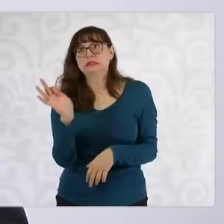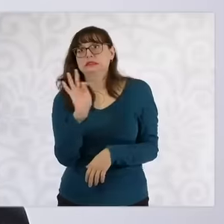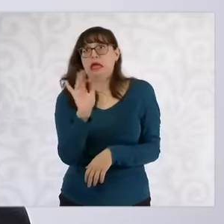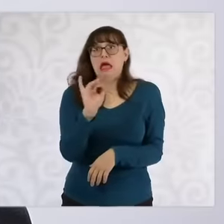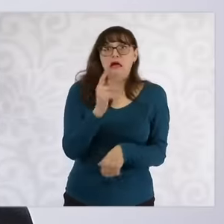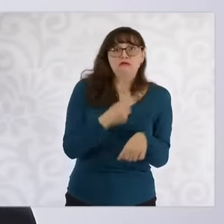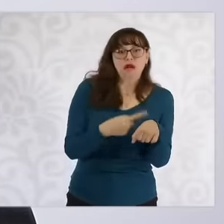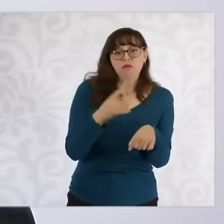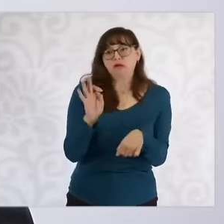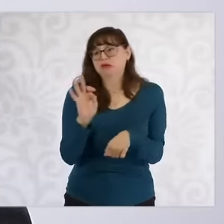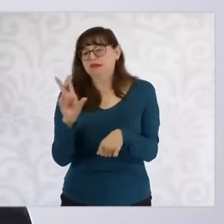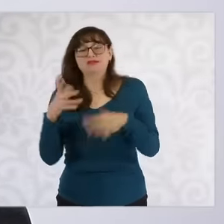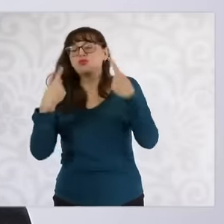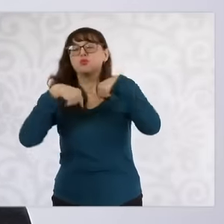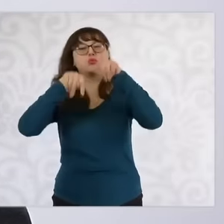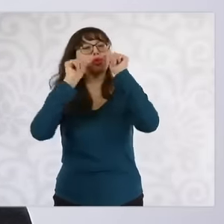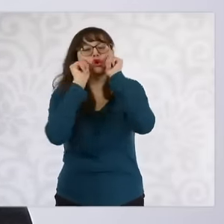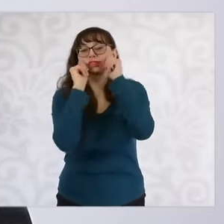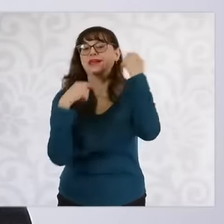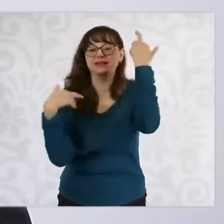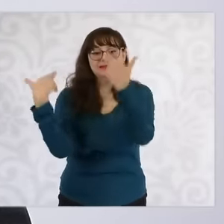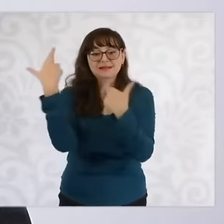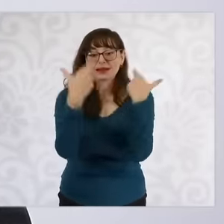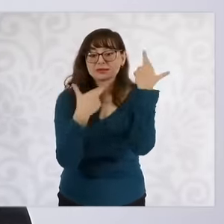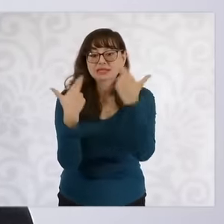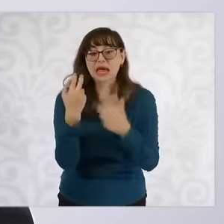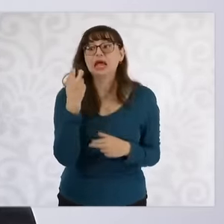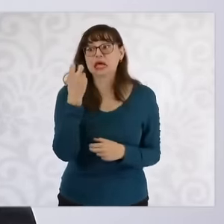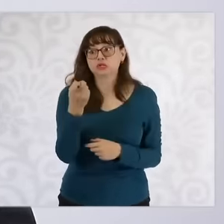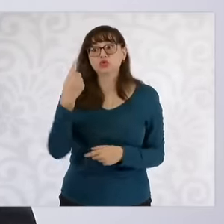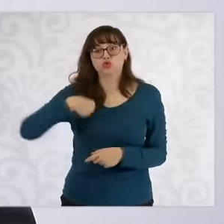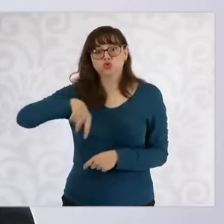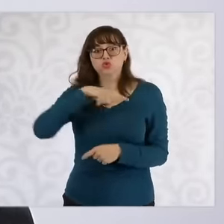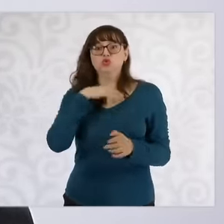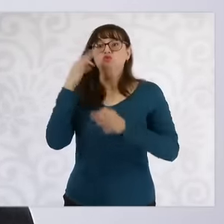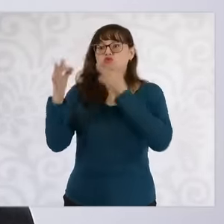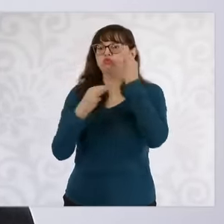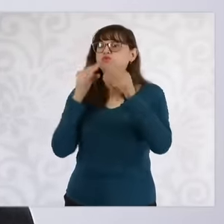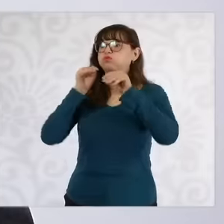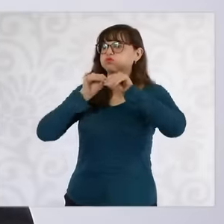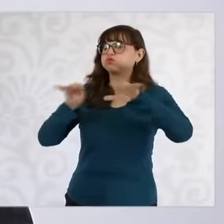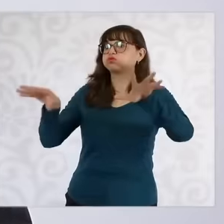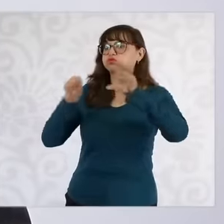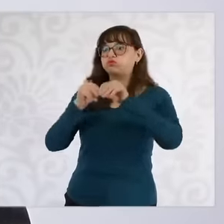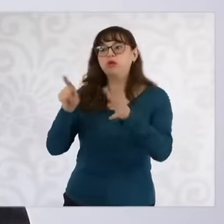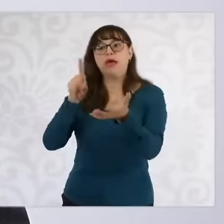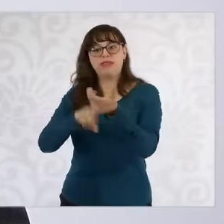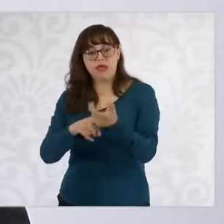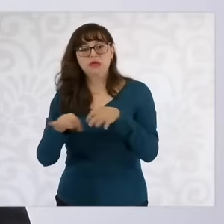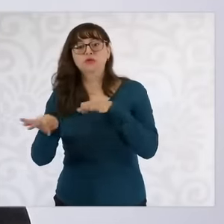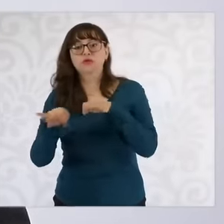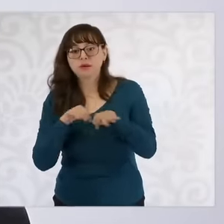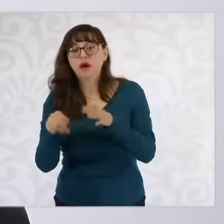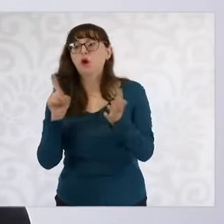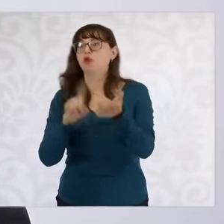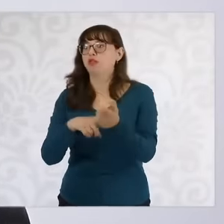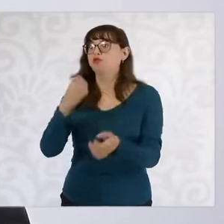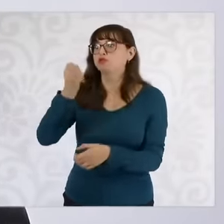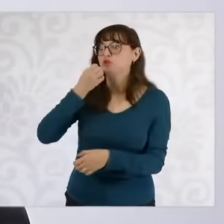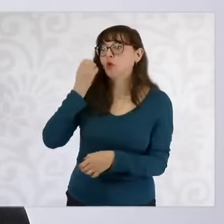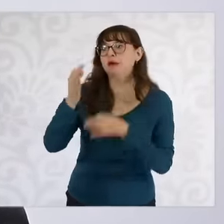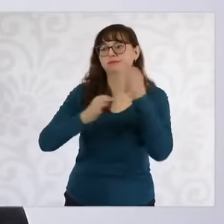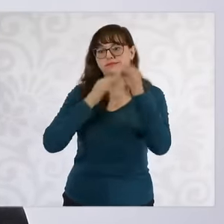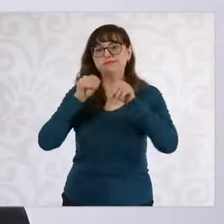Y vamos a hacer campañas muy intensas alrededor de eso, en sitios laborales, en sitios educativos,